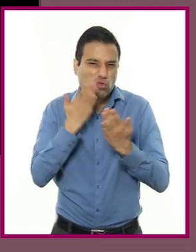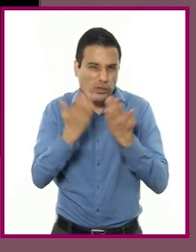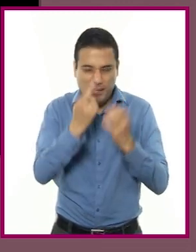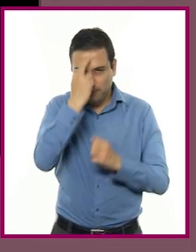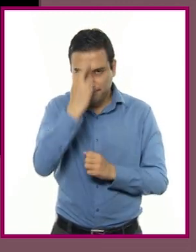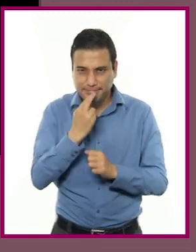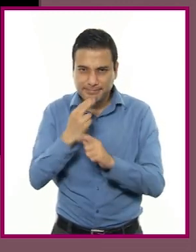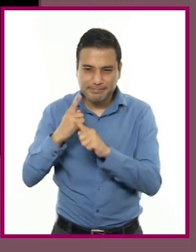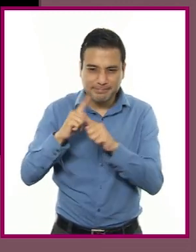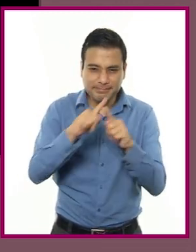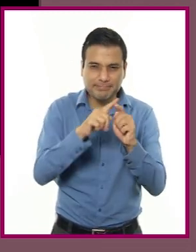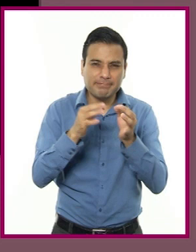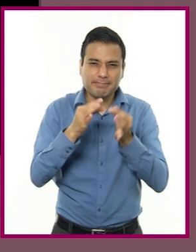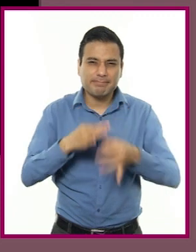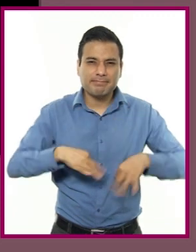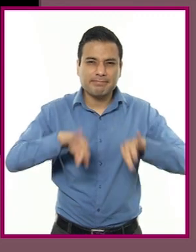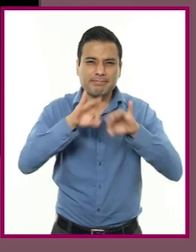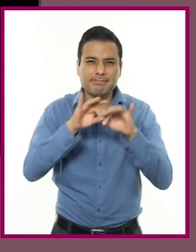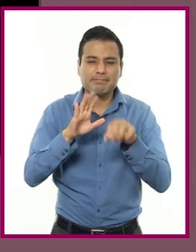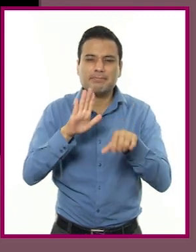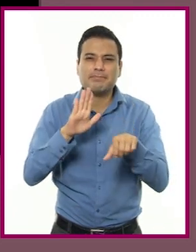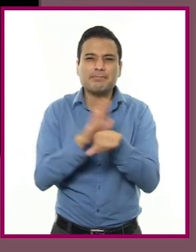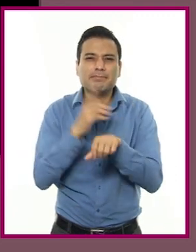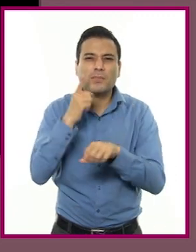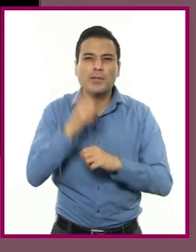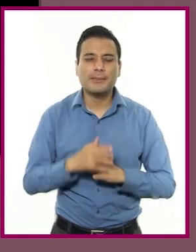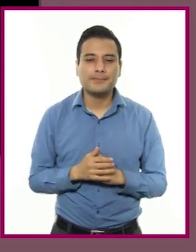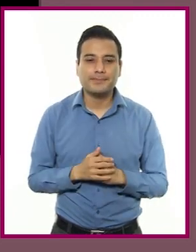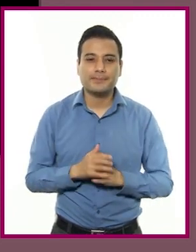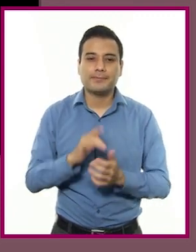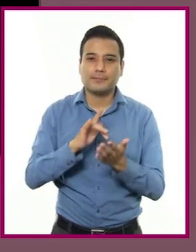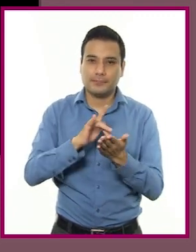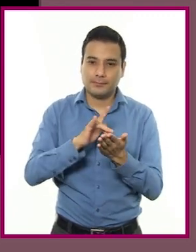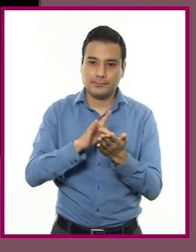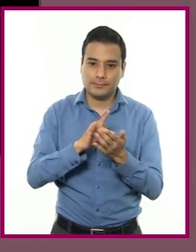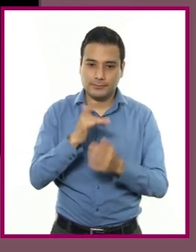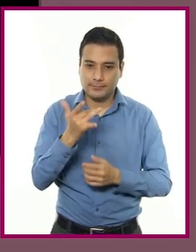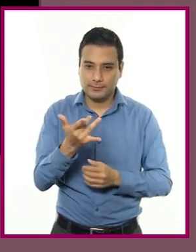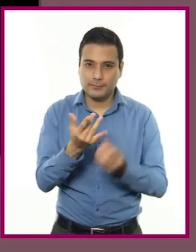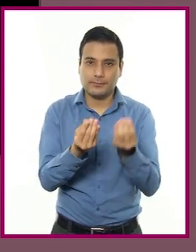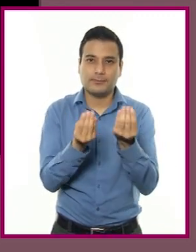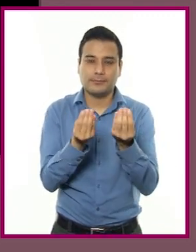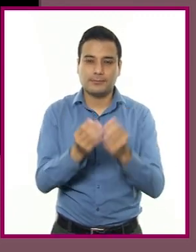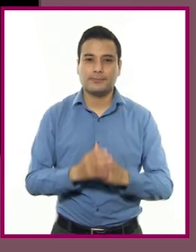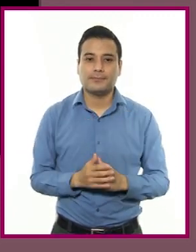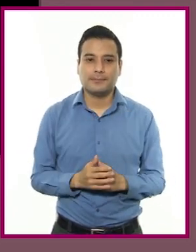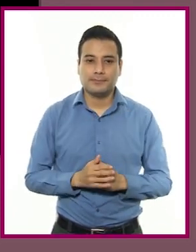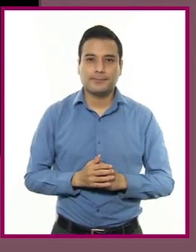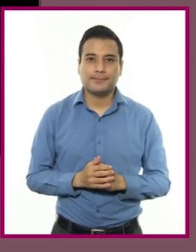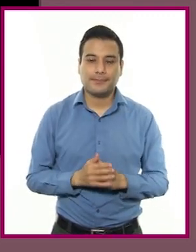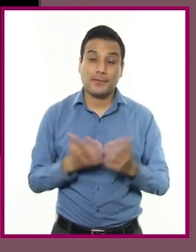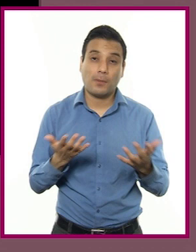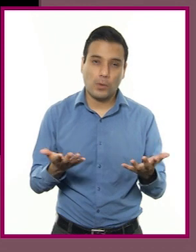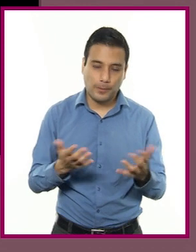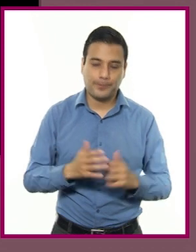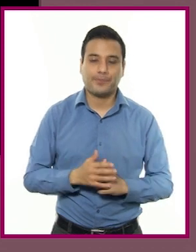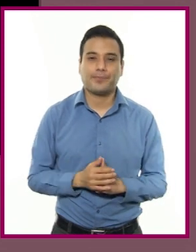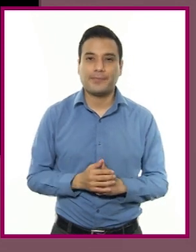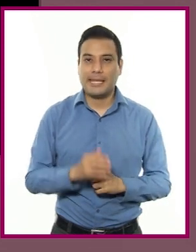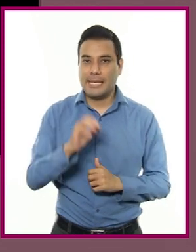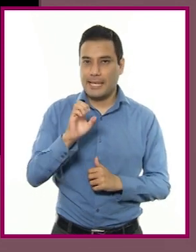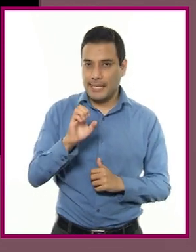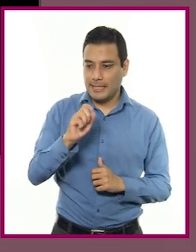del mestizaje en México? Sí, muchas gracias. Bueno, la etnología es parte de